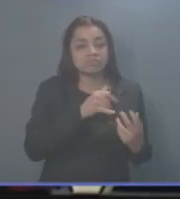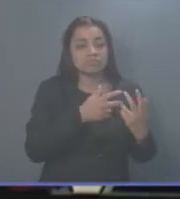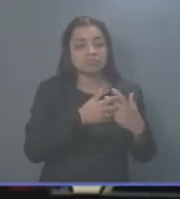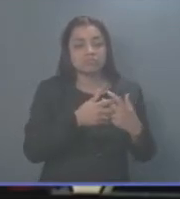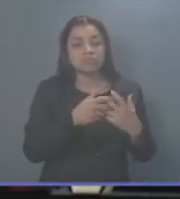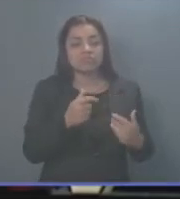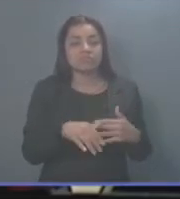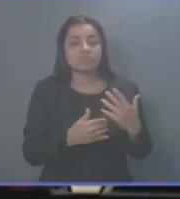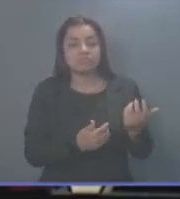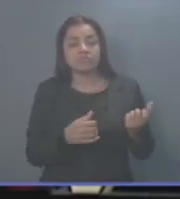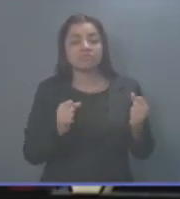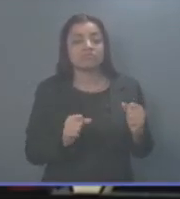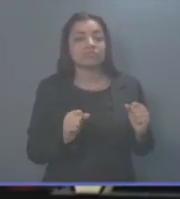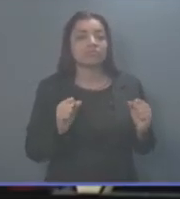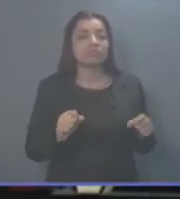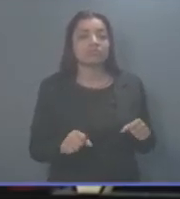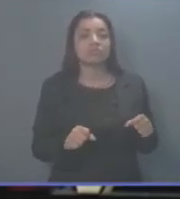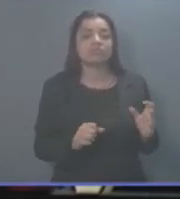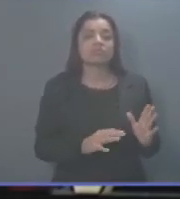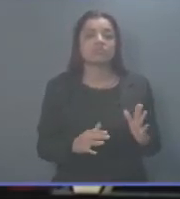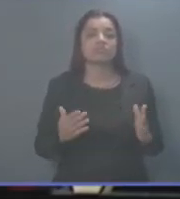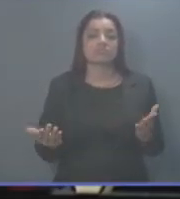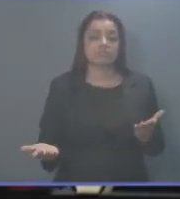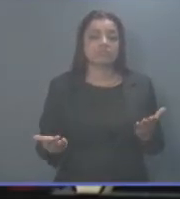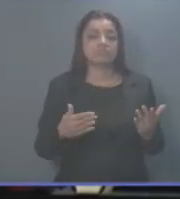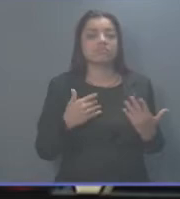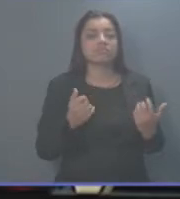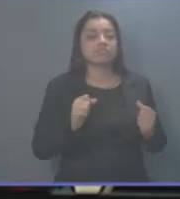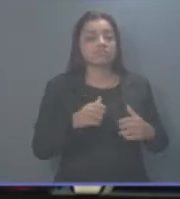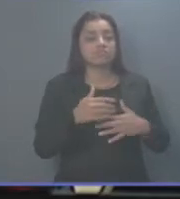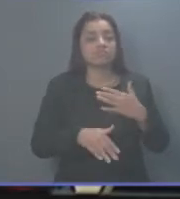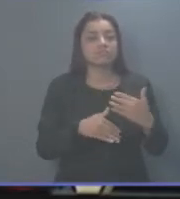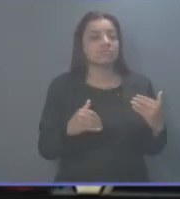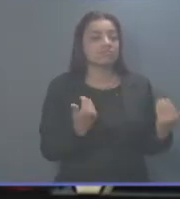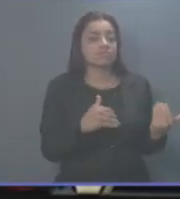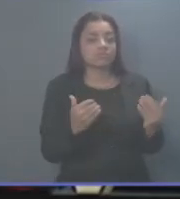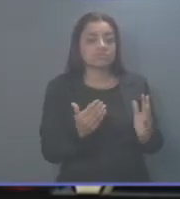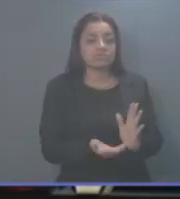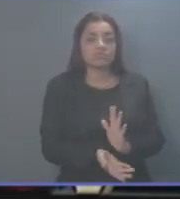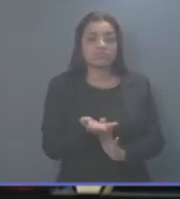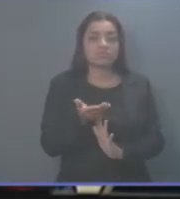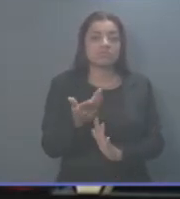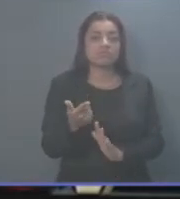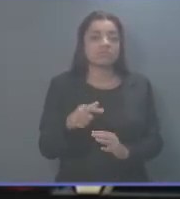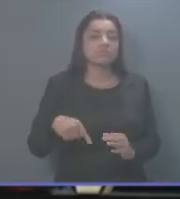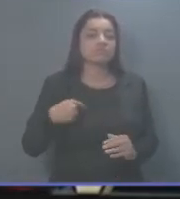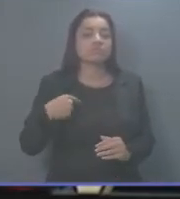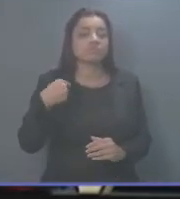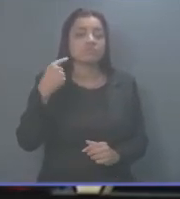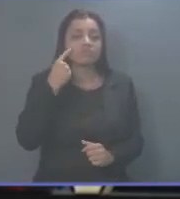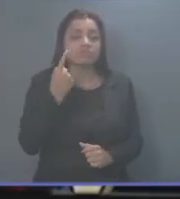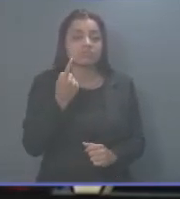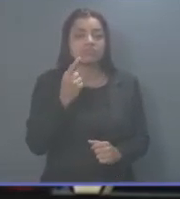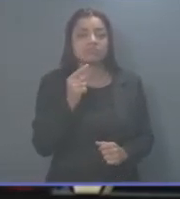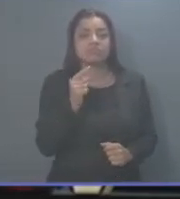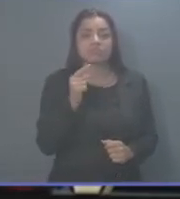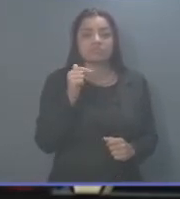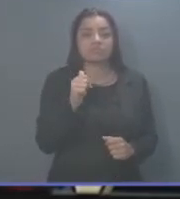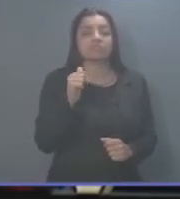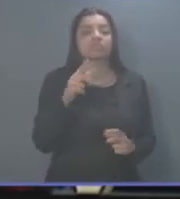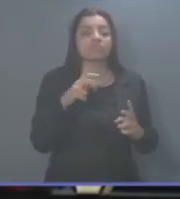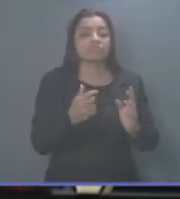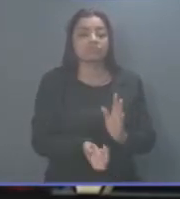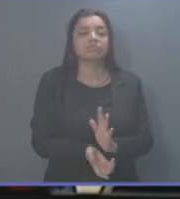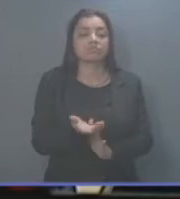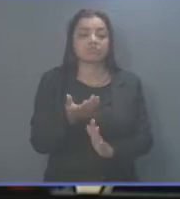éstas realmente tengan el impulso de desarrollo que deben de tener siempre como área clave del